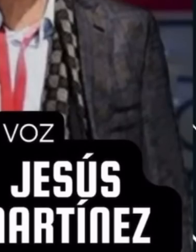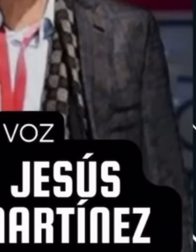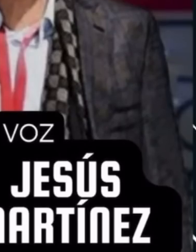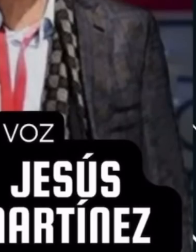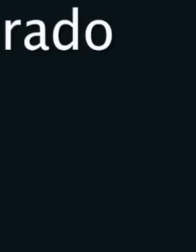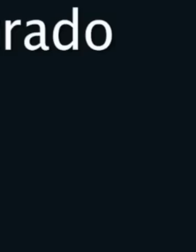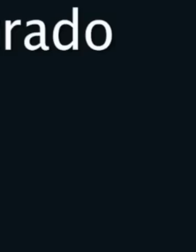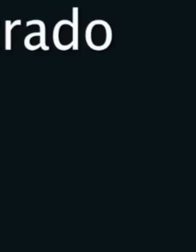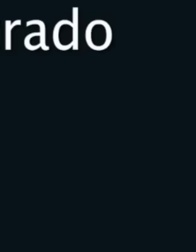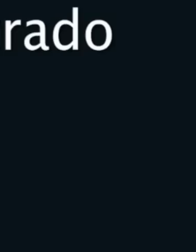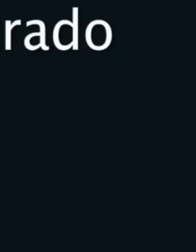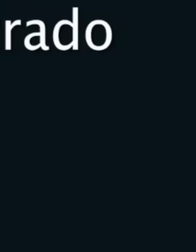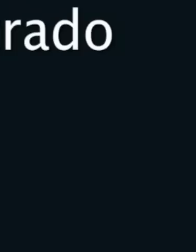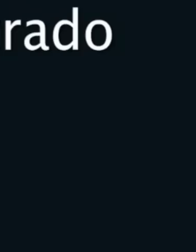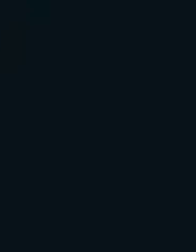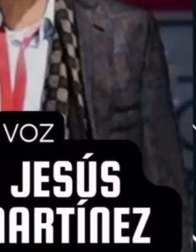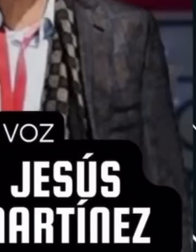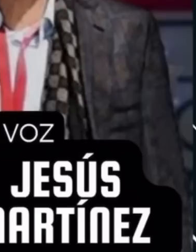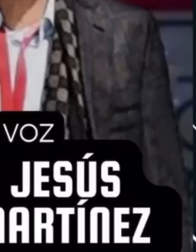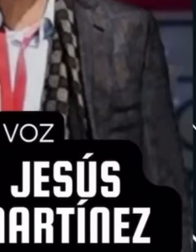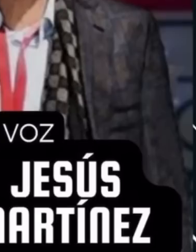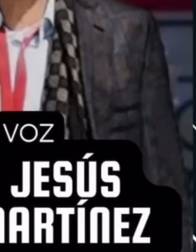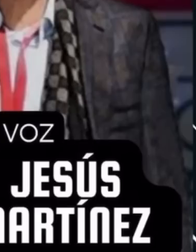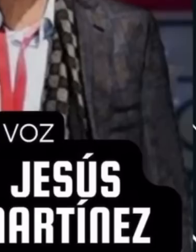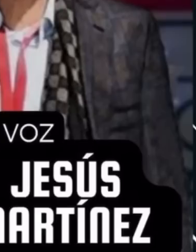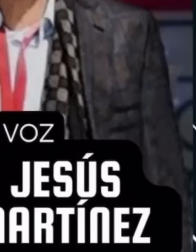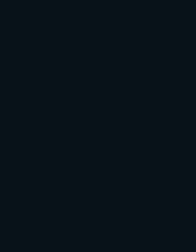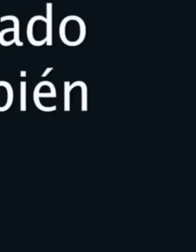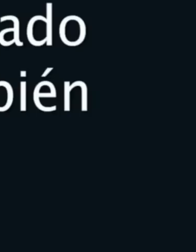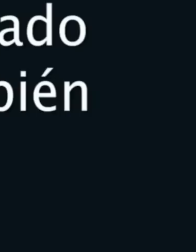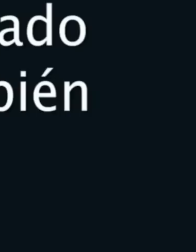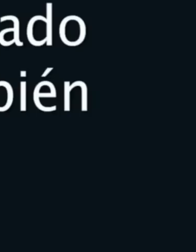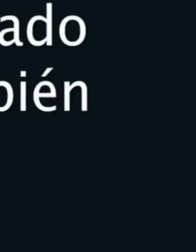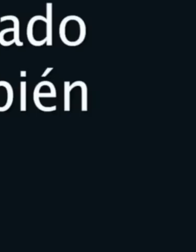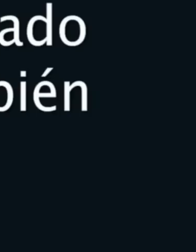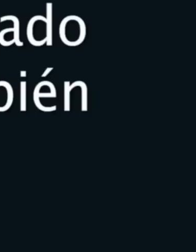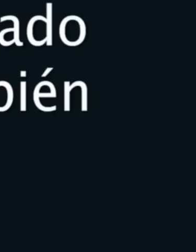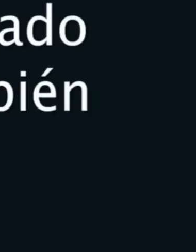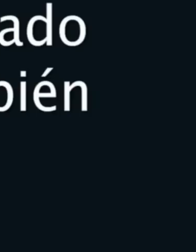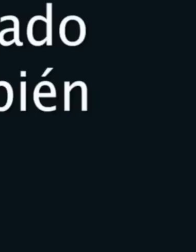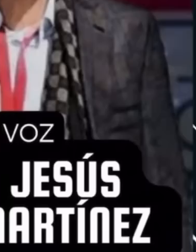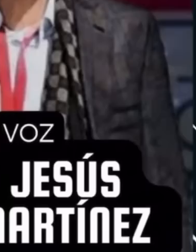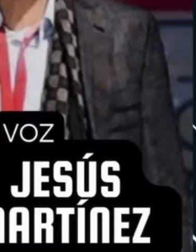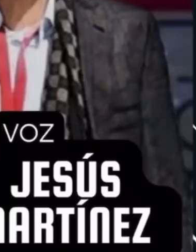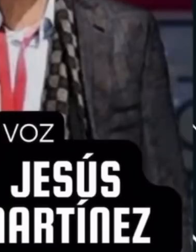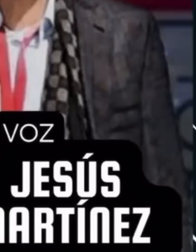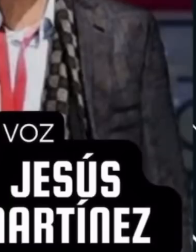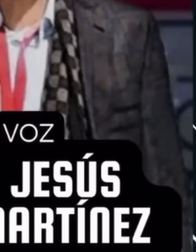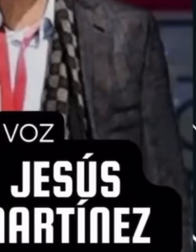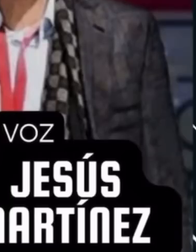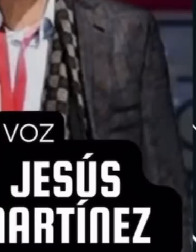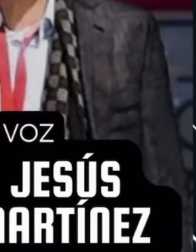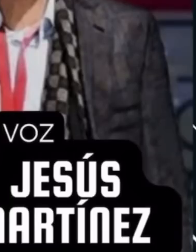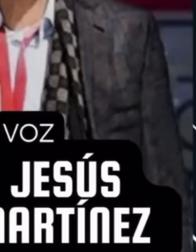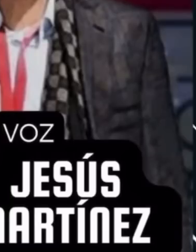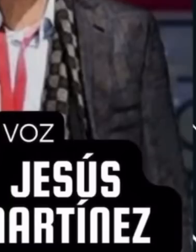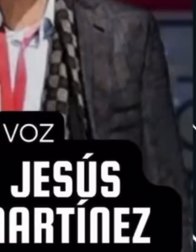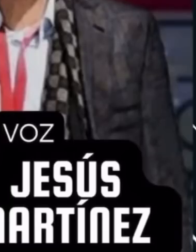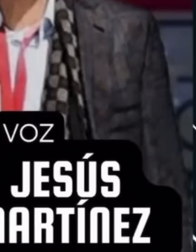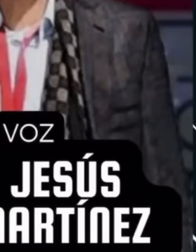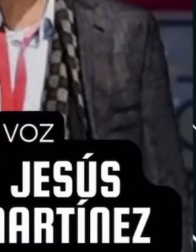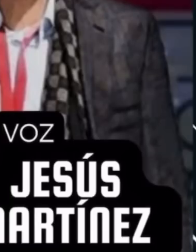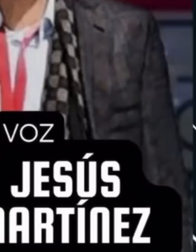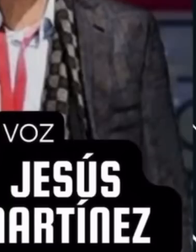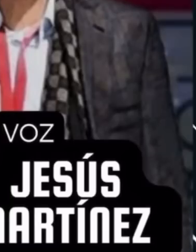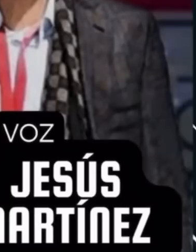gordito. No, eso sí está resistido, sí. Veracruz me debe también, gordo. sea, que... Y Veracruz anda colgado también. Sí, gordito, es que sí está, cabrón.